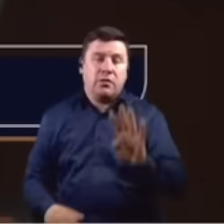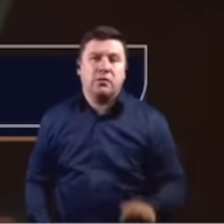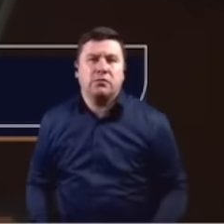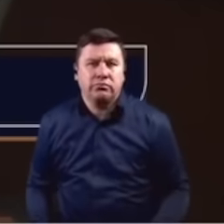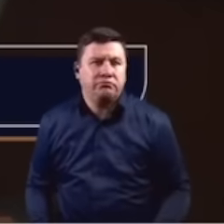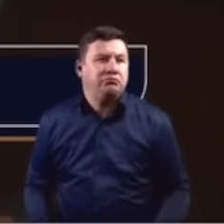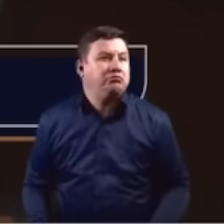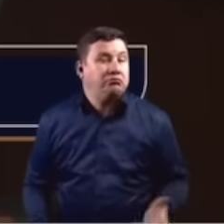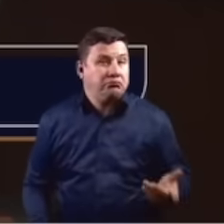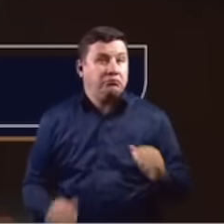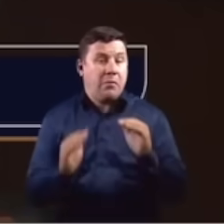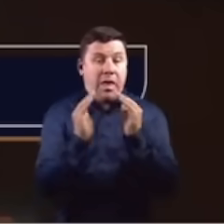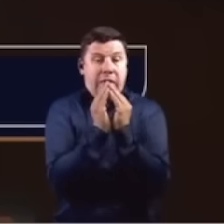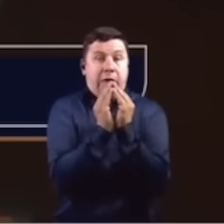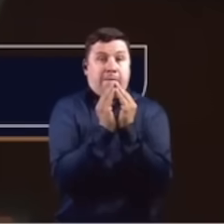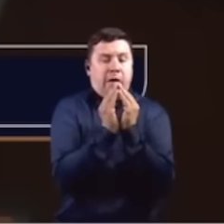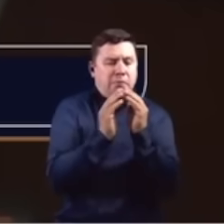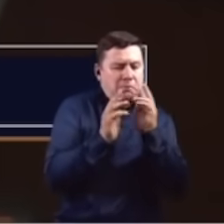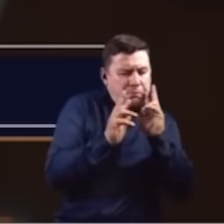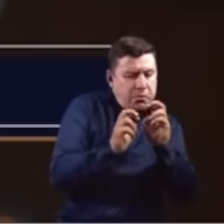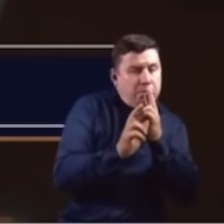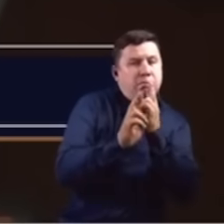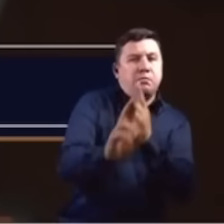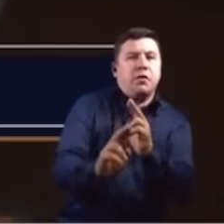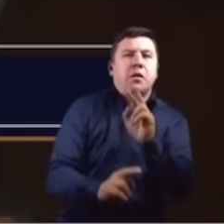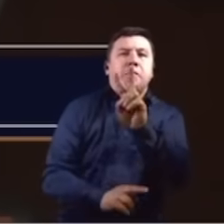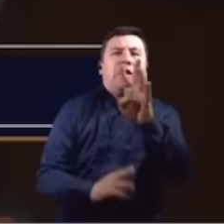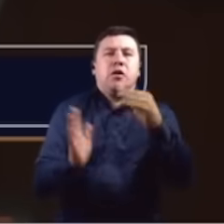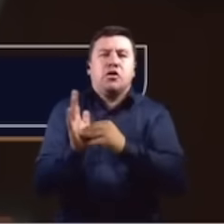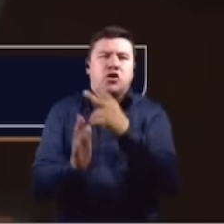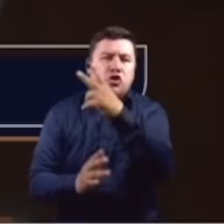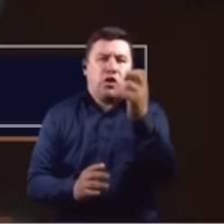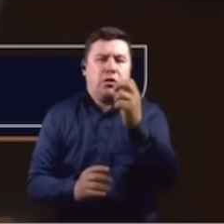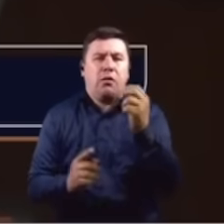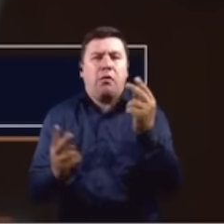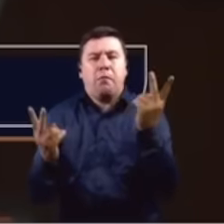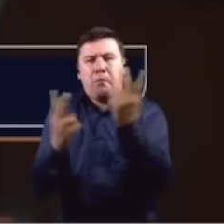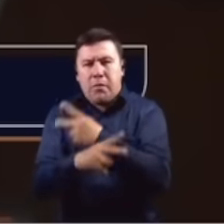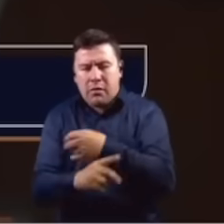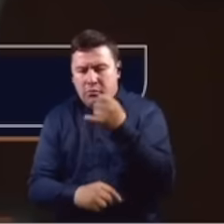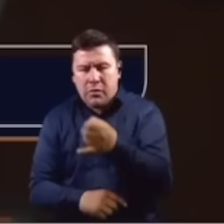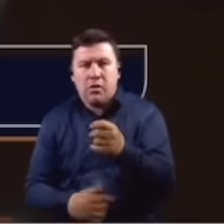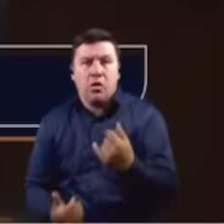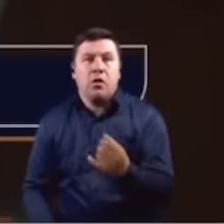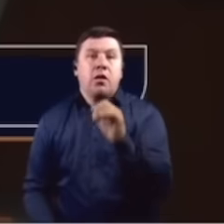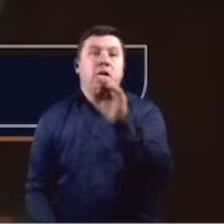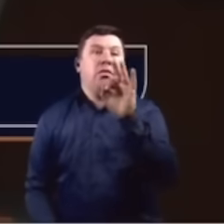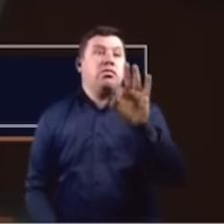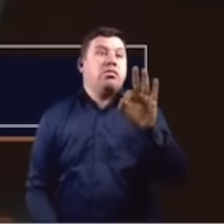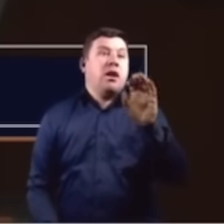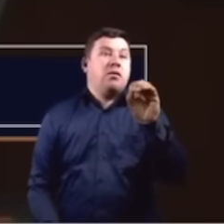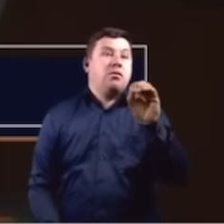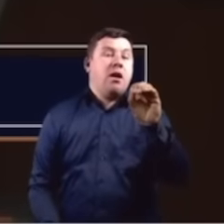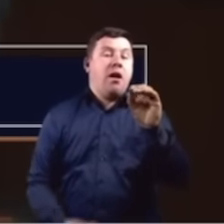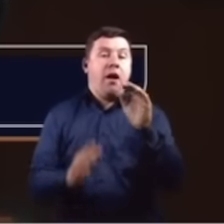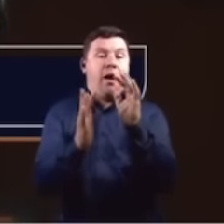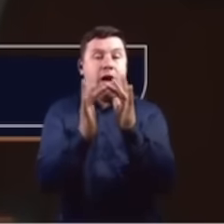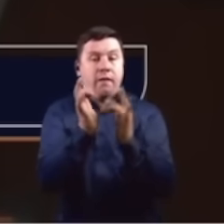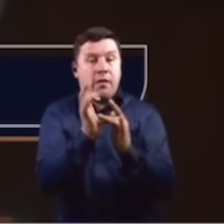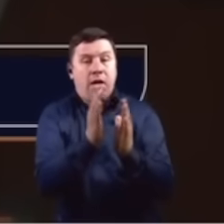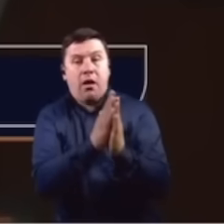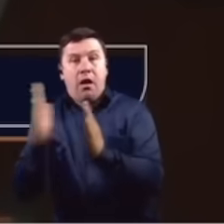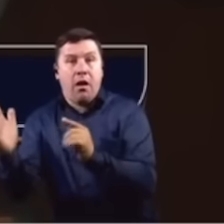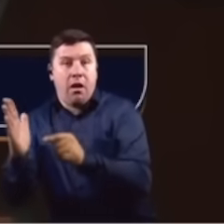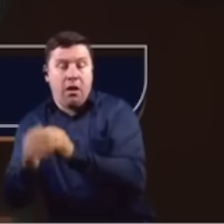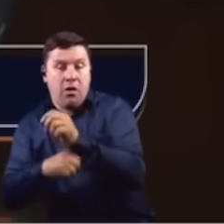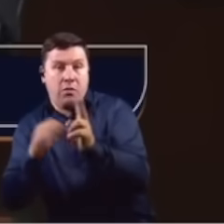1844. De acuerdo al ICBF, se registraron 24.200 casos de violencia infantil al 30 de abril del 2023, lo que significa